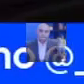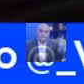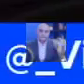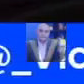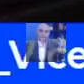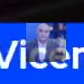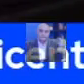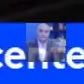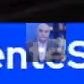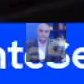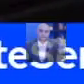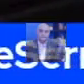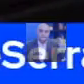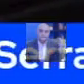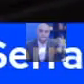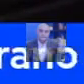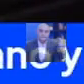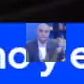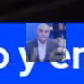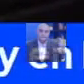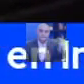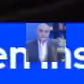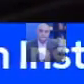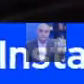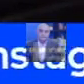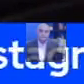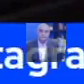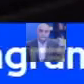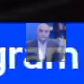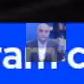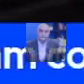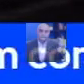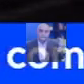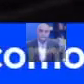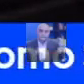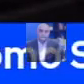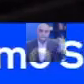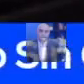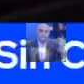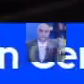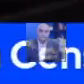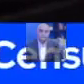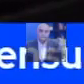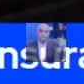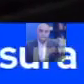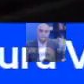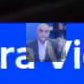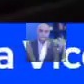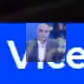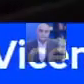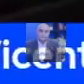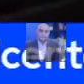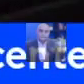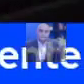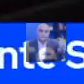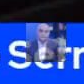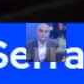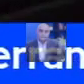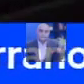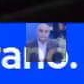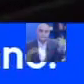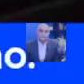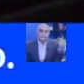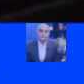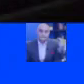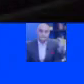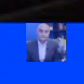que va a sentarse a la cabeza de la mesa, no, que va a haber, si acepta la presencia de todos, tendrá que ser una reunión en pie de